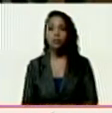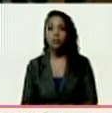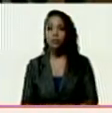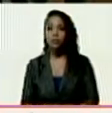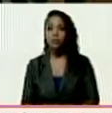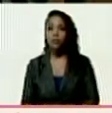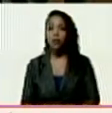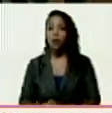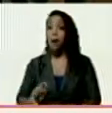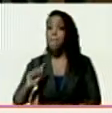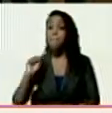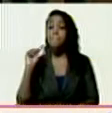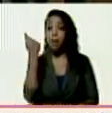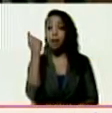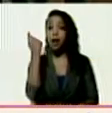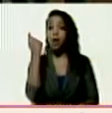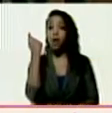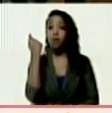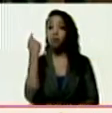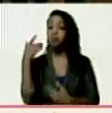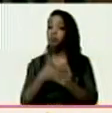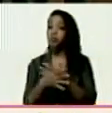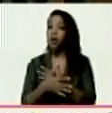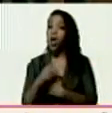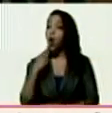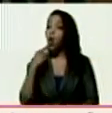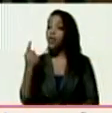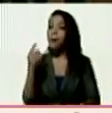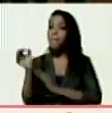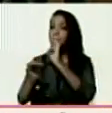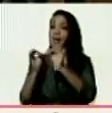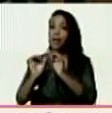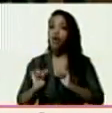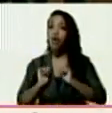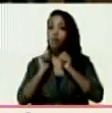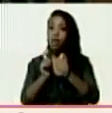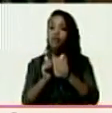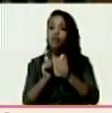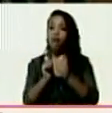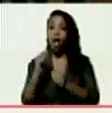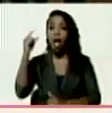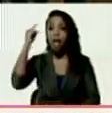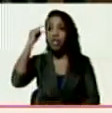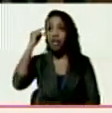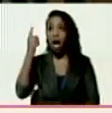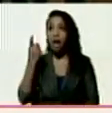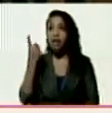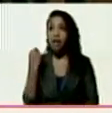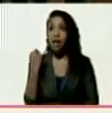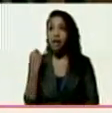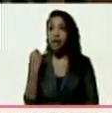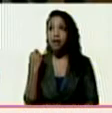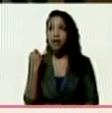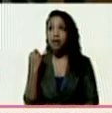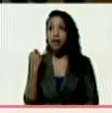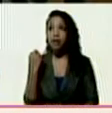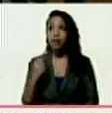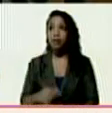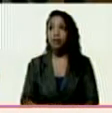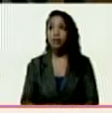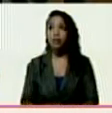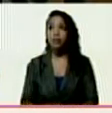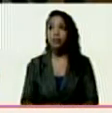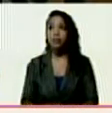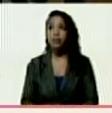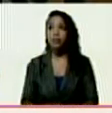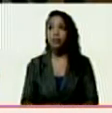Bueno, lo primero es que lo dije al comienzo. El día de ayer. Cuéntale eso al señor reportero, por favor. No,